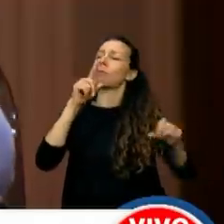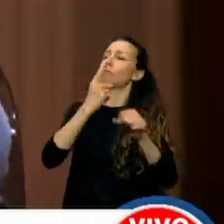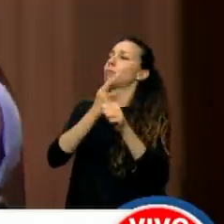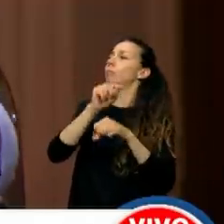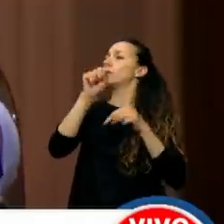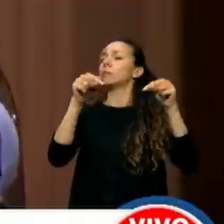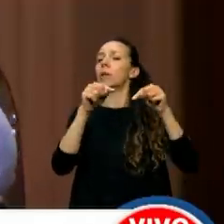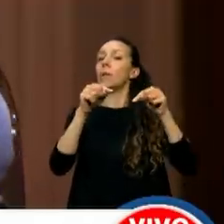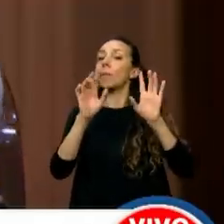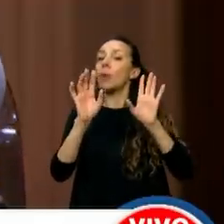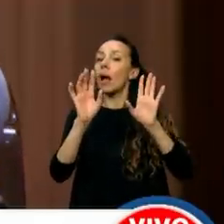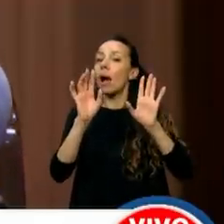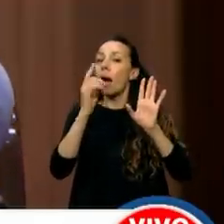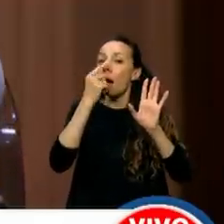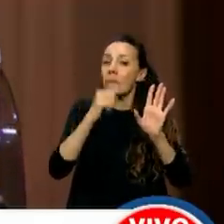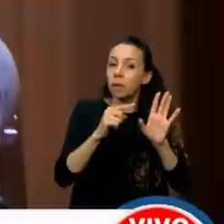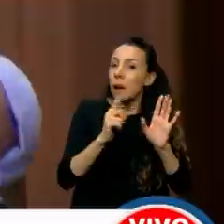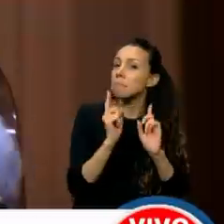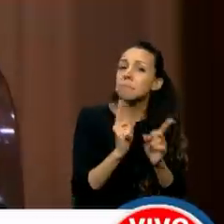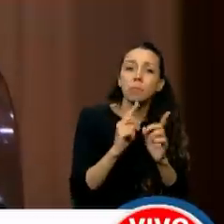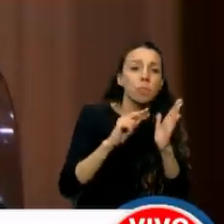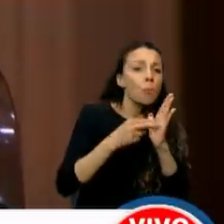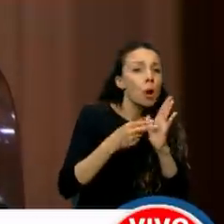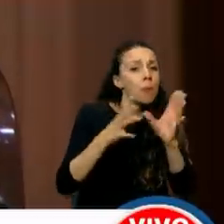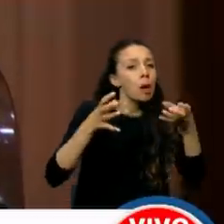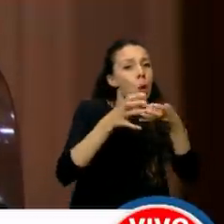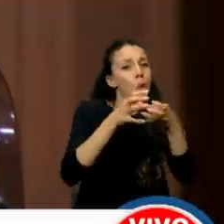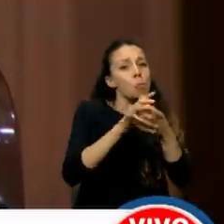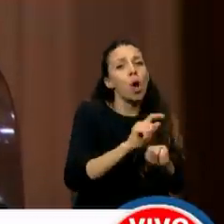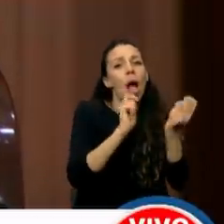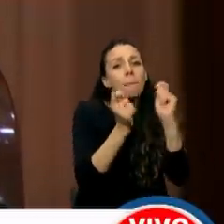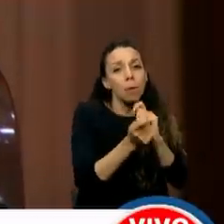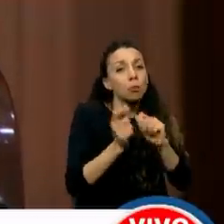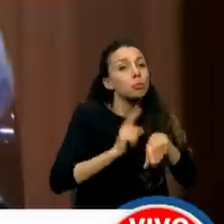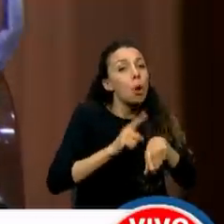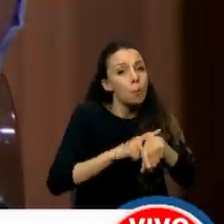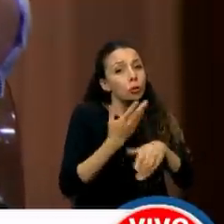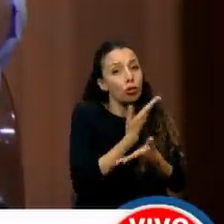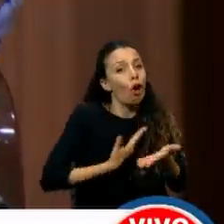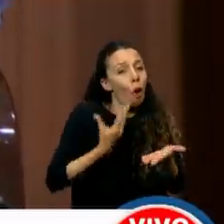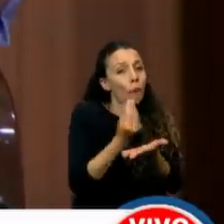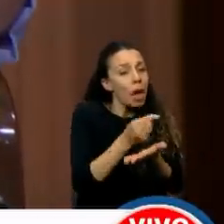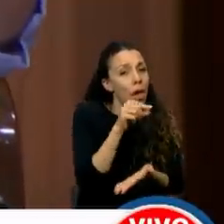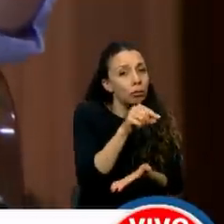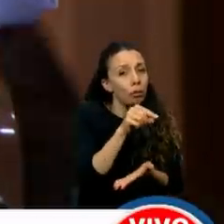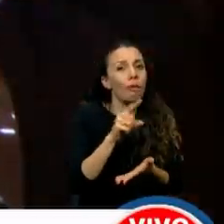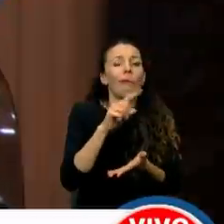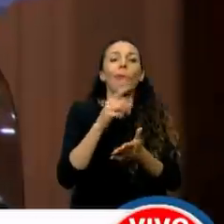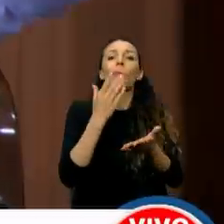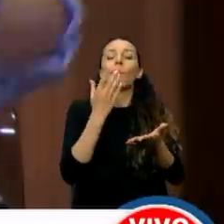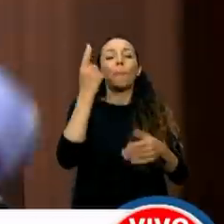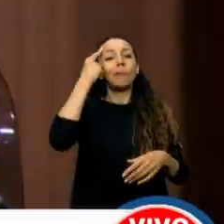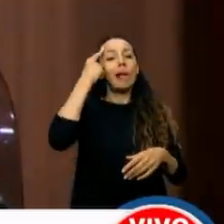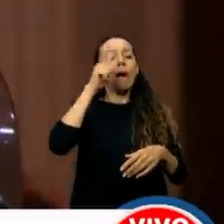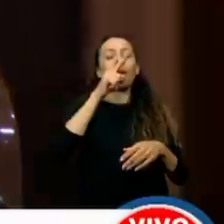problema que tuvo cambiemos a la hora de gobernar también cuando habían presupuestado una determinada inflación y